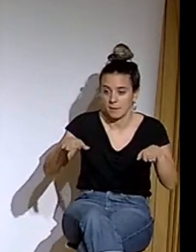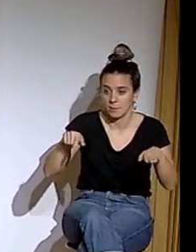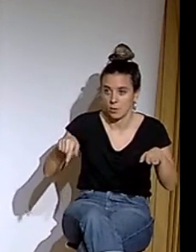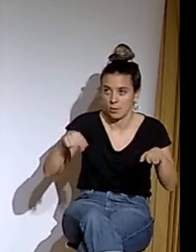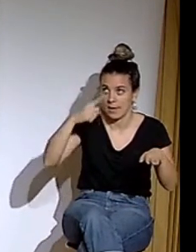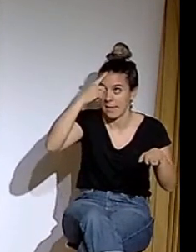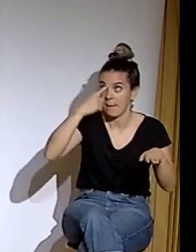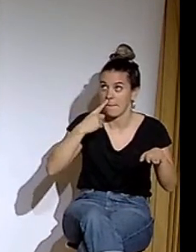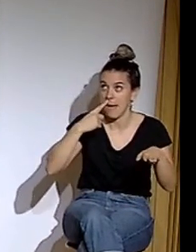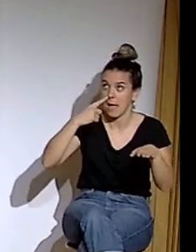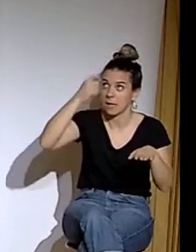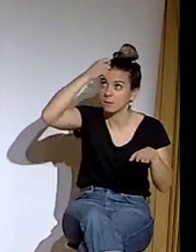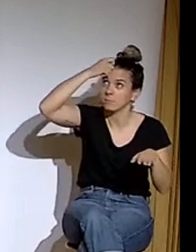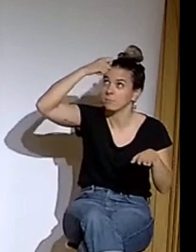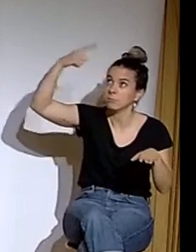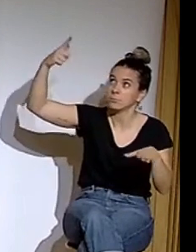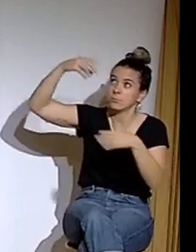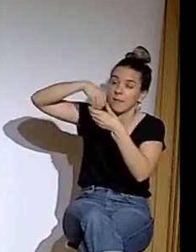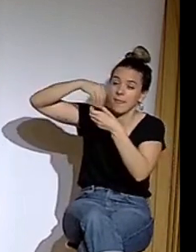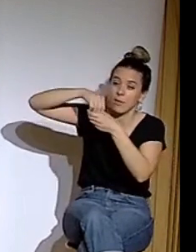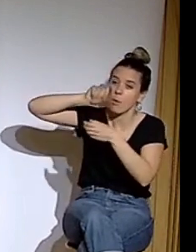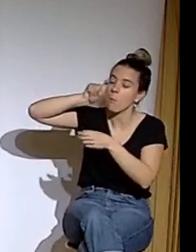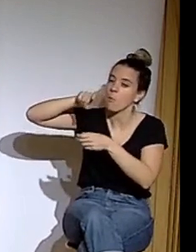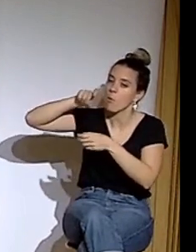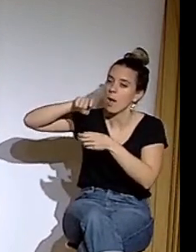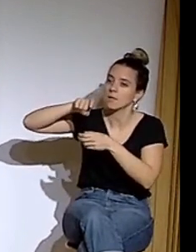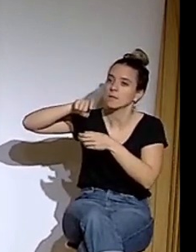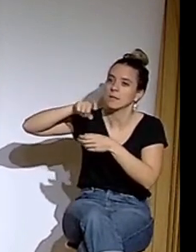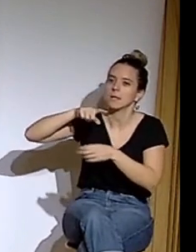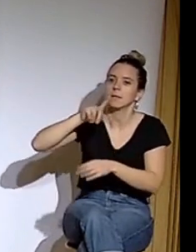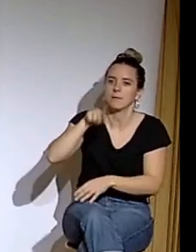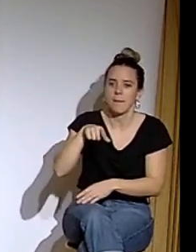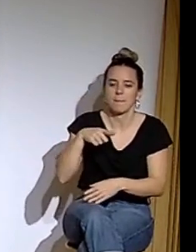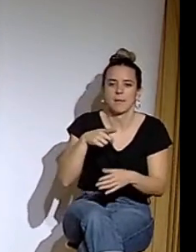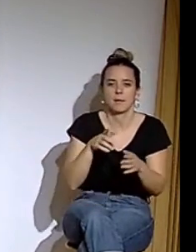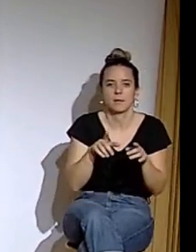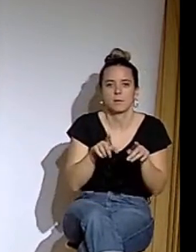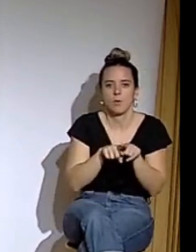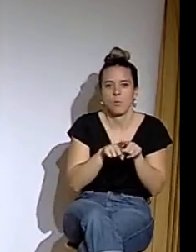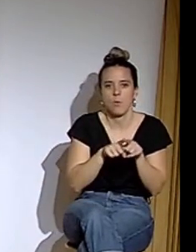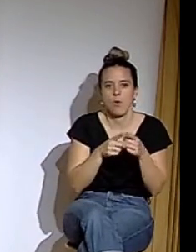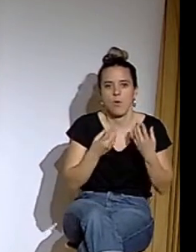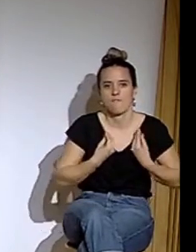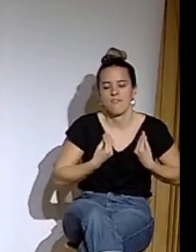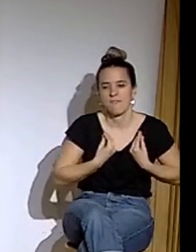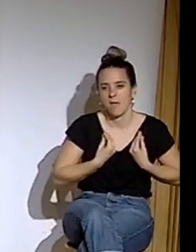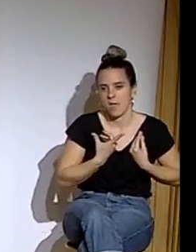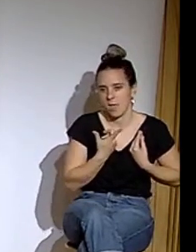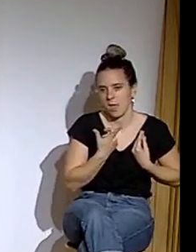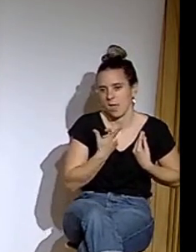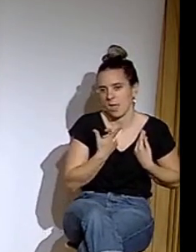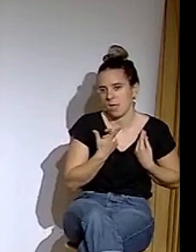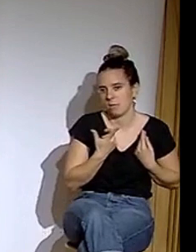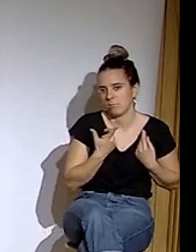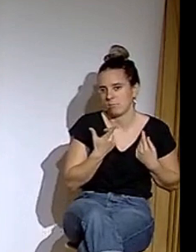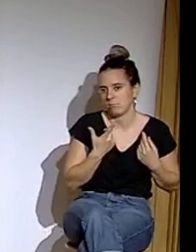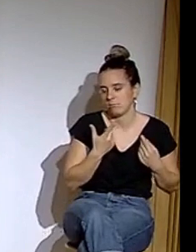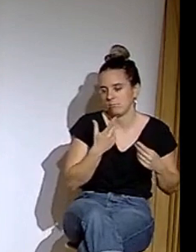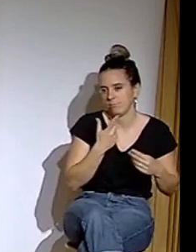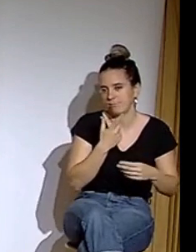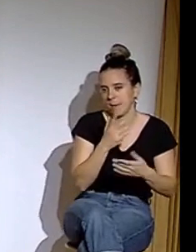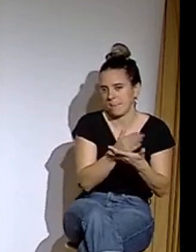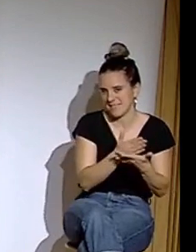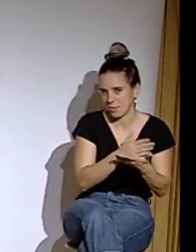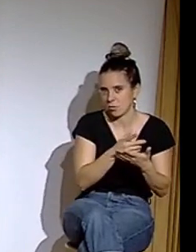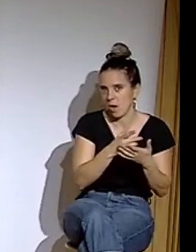que yo tengo en mi imaginario de las brujas y mi vivencia como persona bisexual y también un poco inspirado